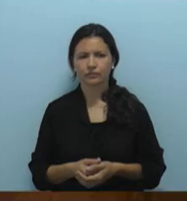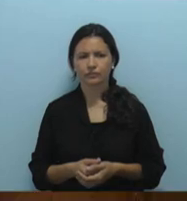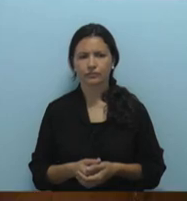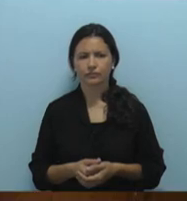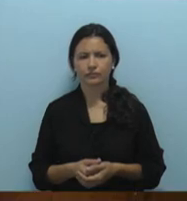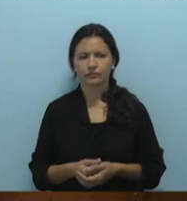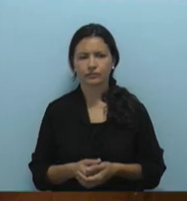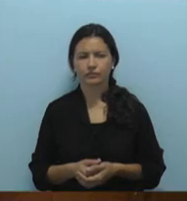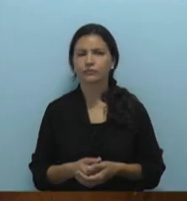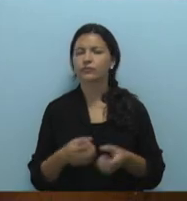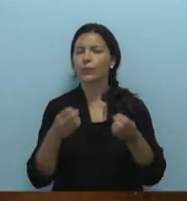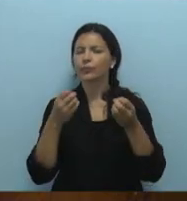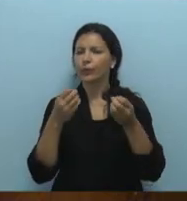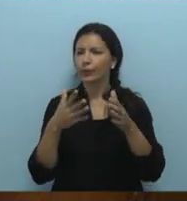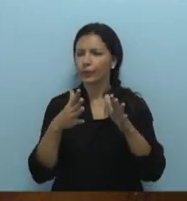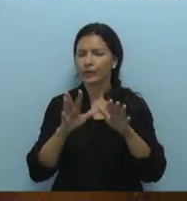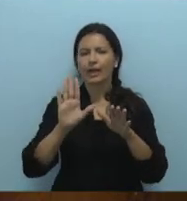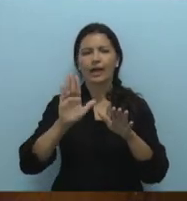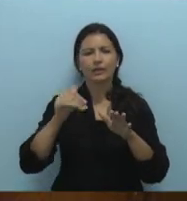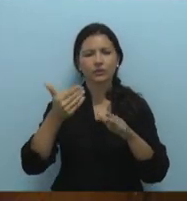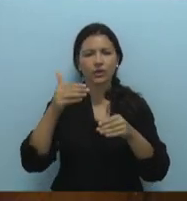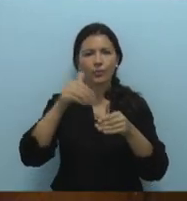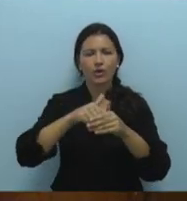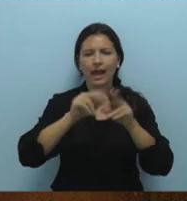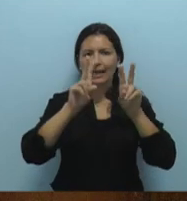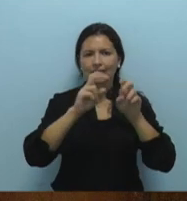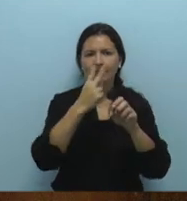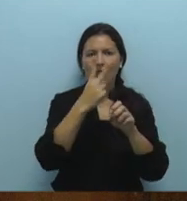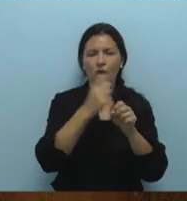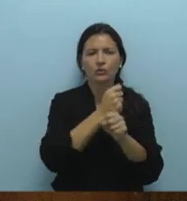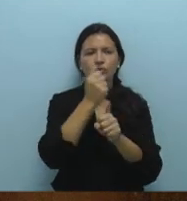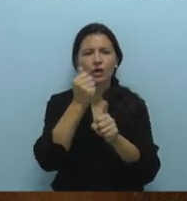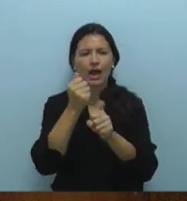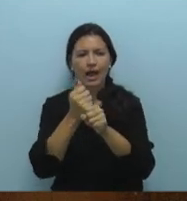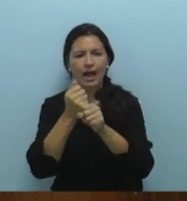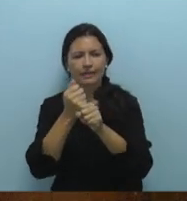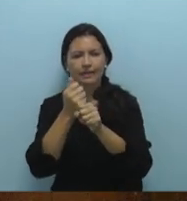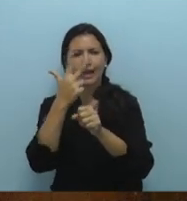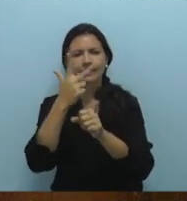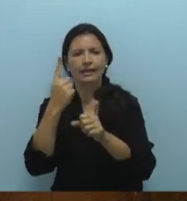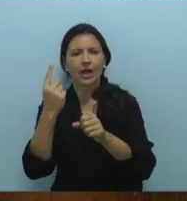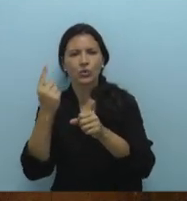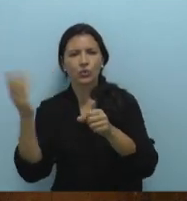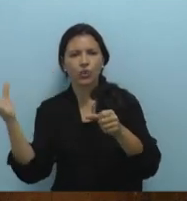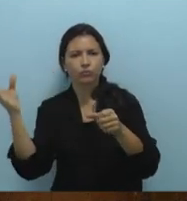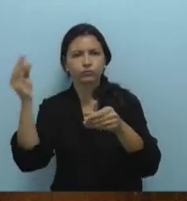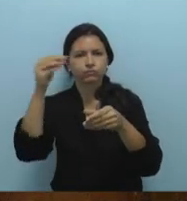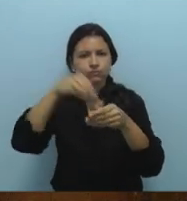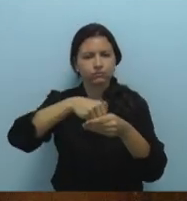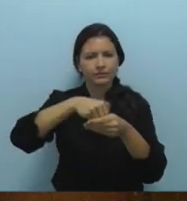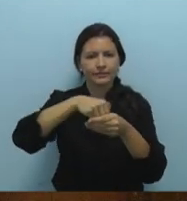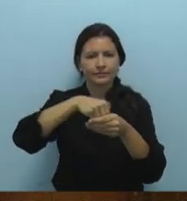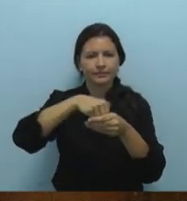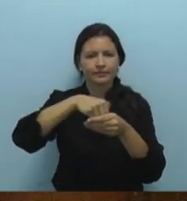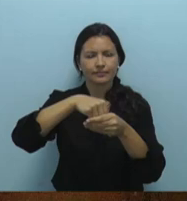Bien, atento entonces la moción que hemos votado, pongo a votación en bloque desde el asunto número 2 al